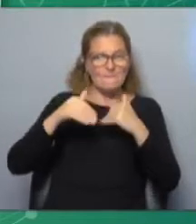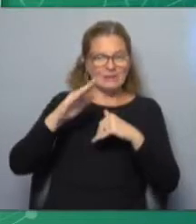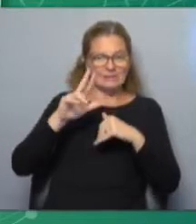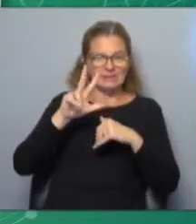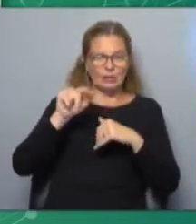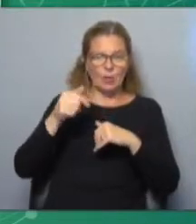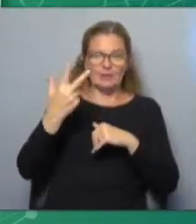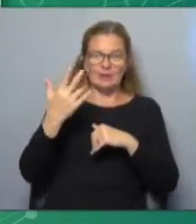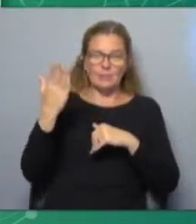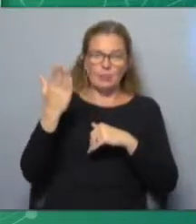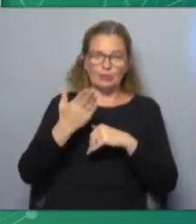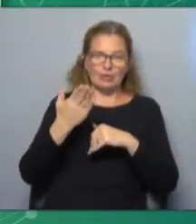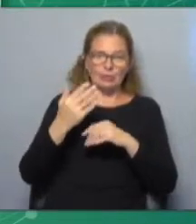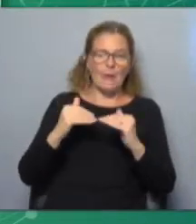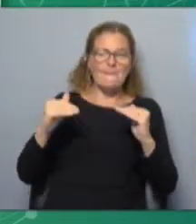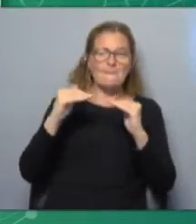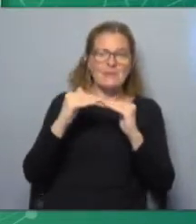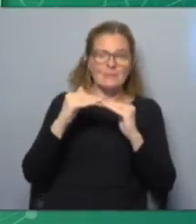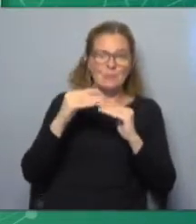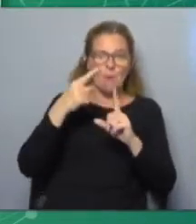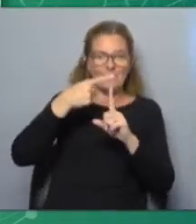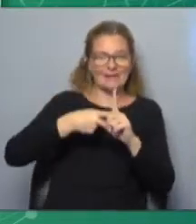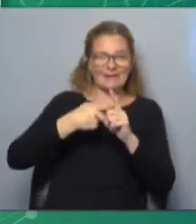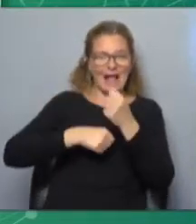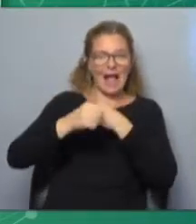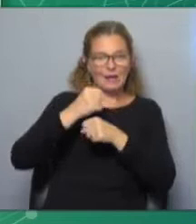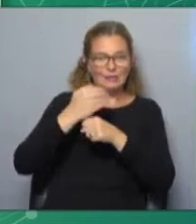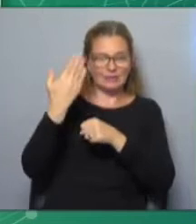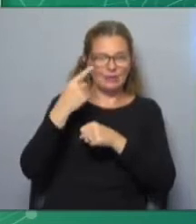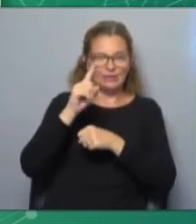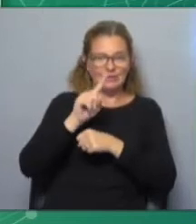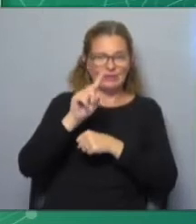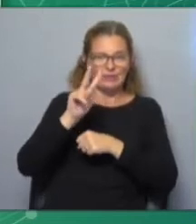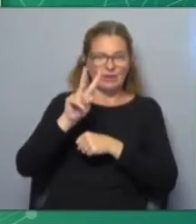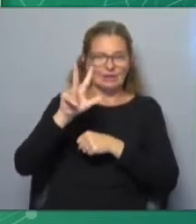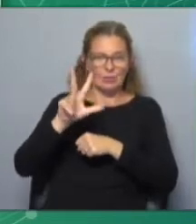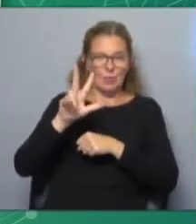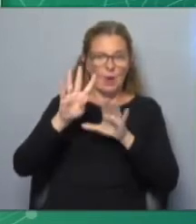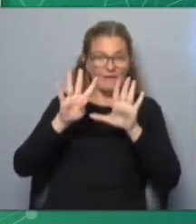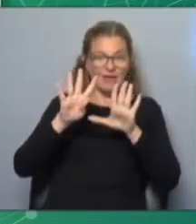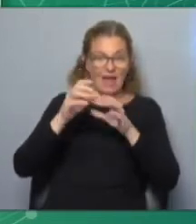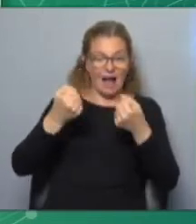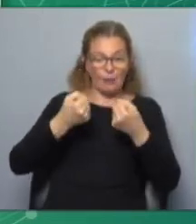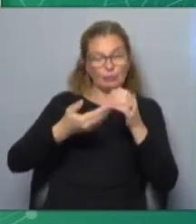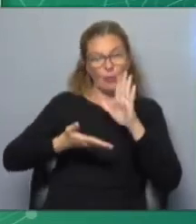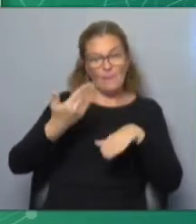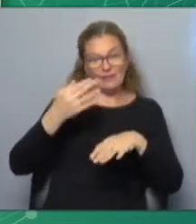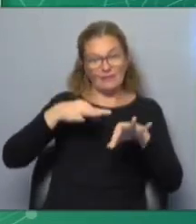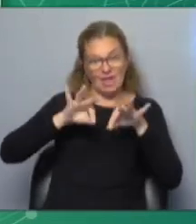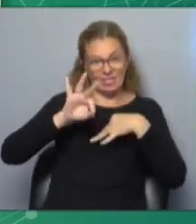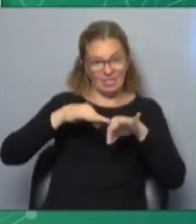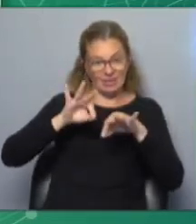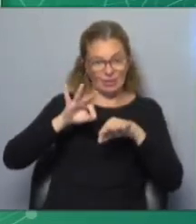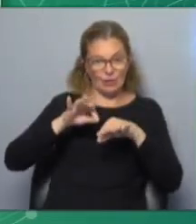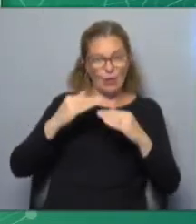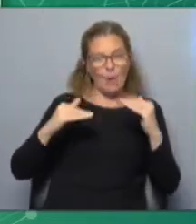3,3% la cifra del mismo mes del año anterior lo que equivale a 129 unidades más vendidas la mayor parte del alza en la comparación